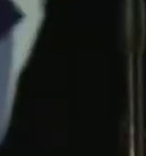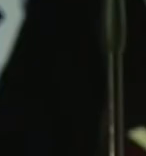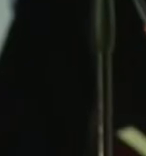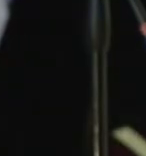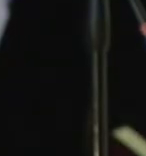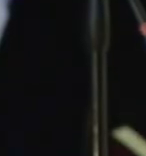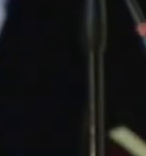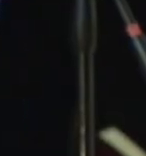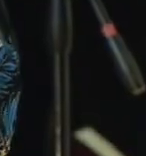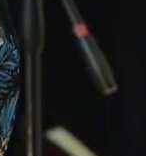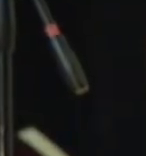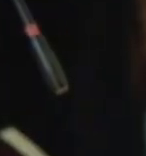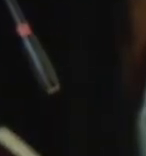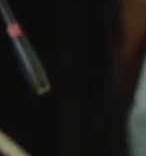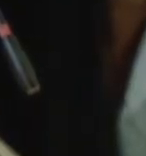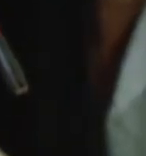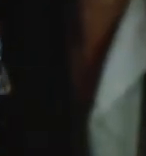mí.